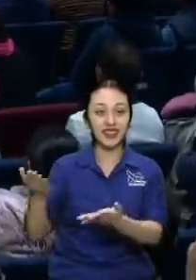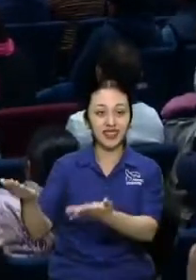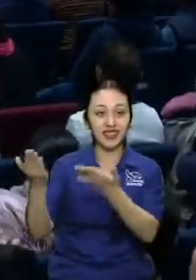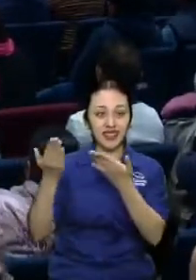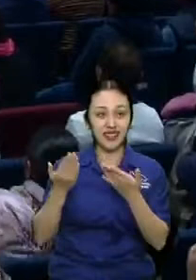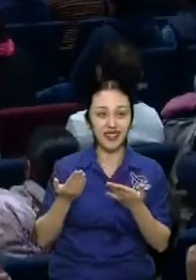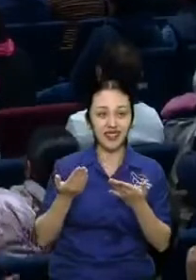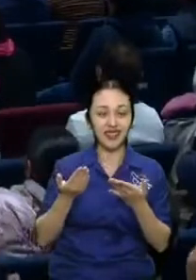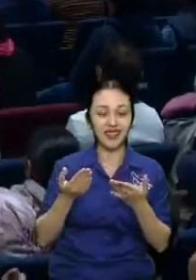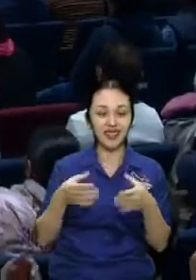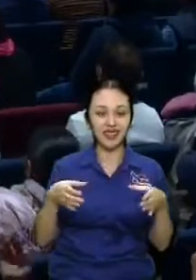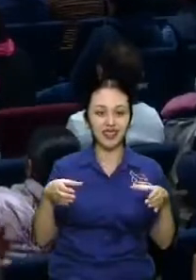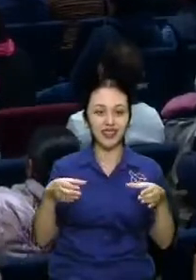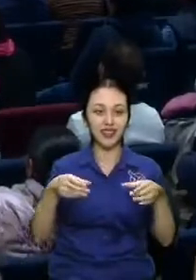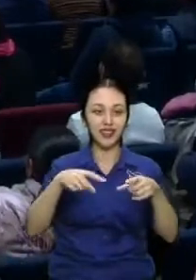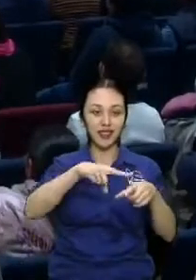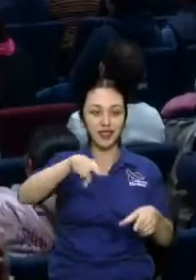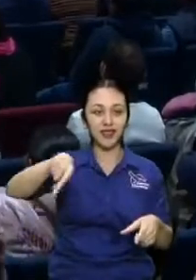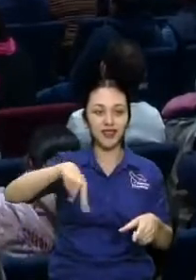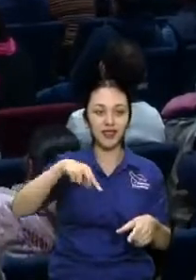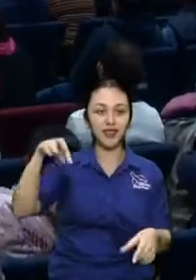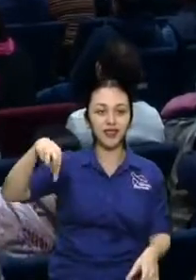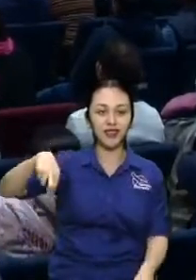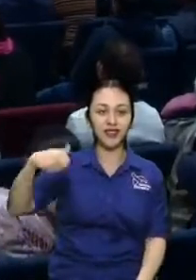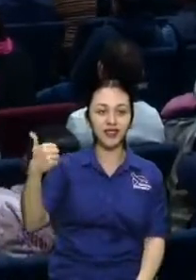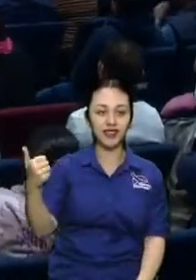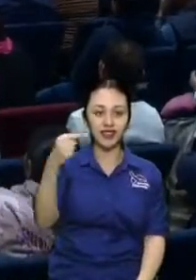Esa es una hazaña.